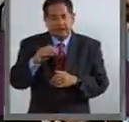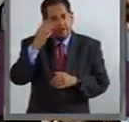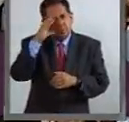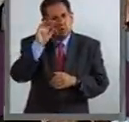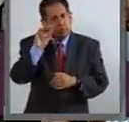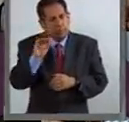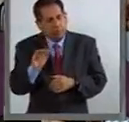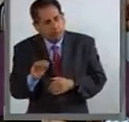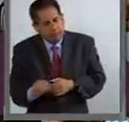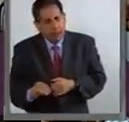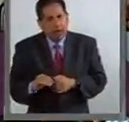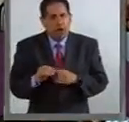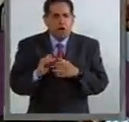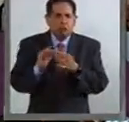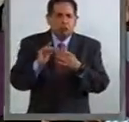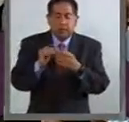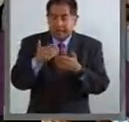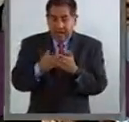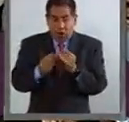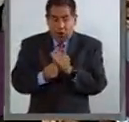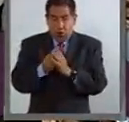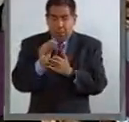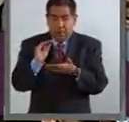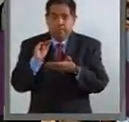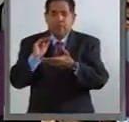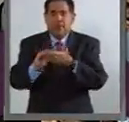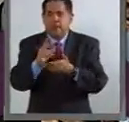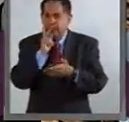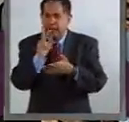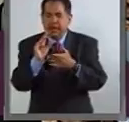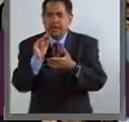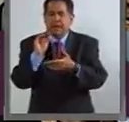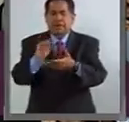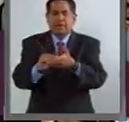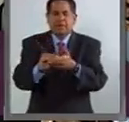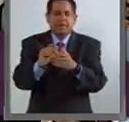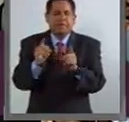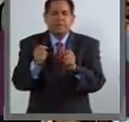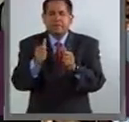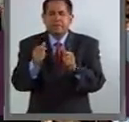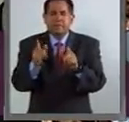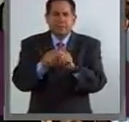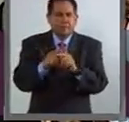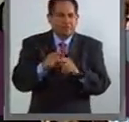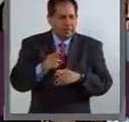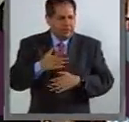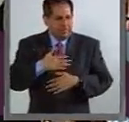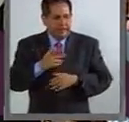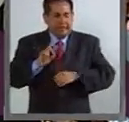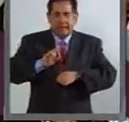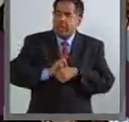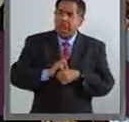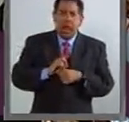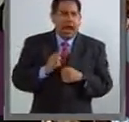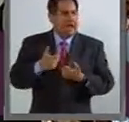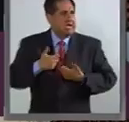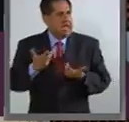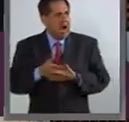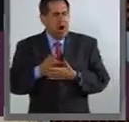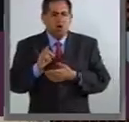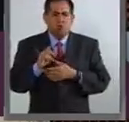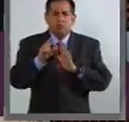imágenes, y también ya cuenta con una nueva modalidad para poder subir pedacitos de tu día, pedacitos